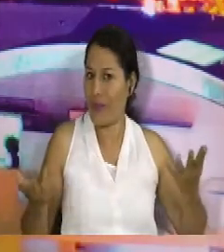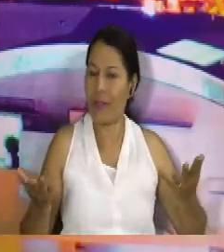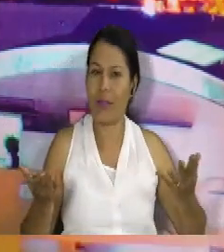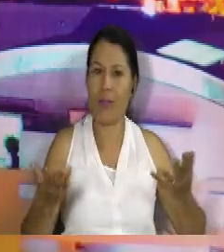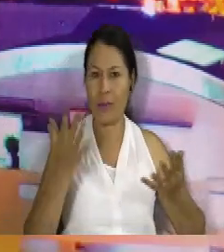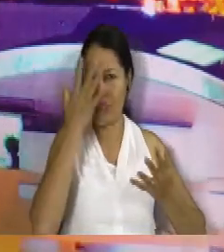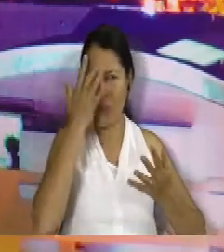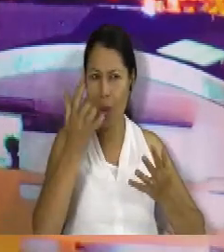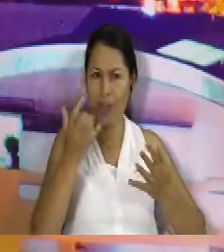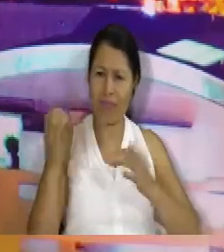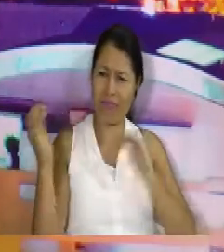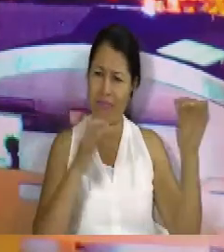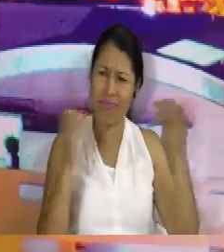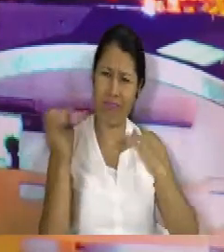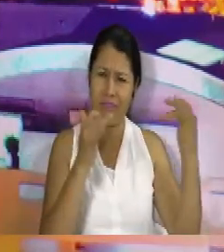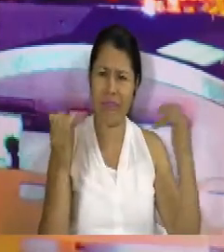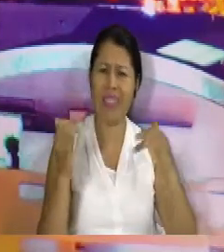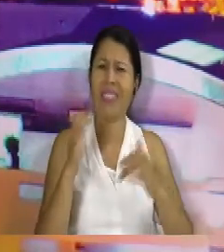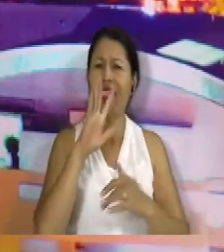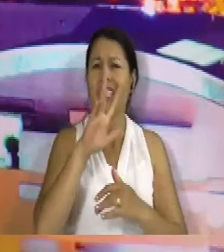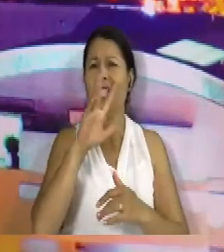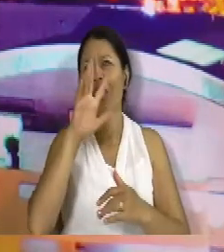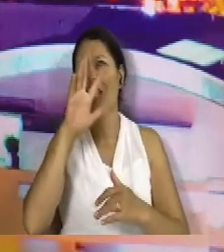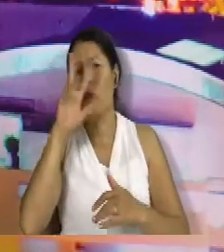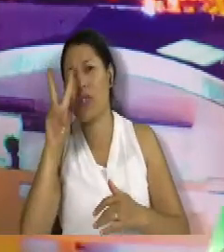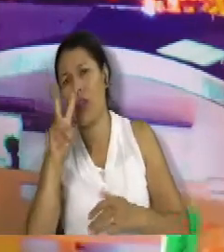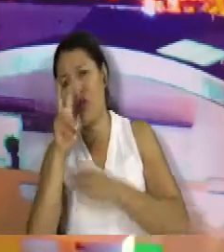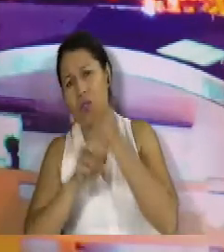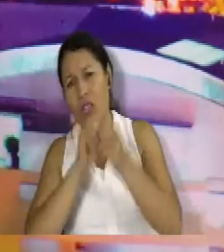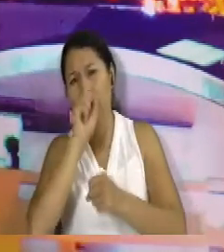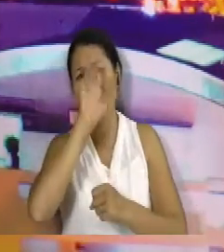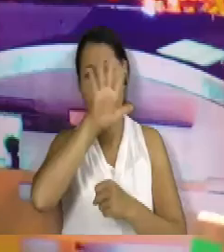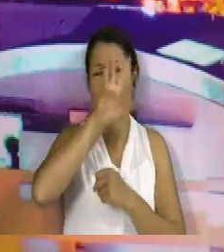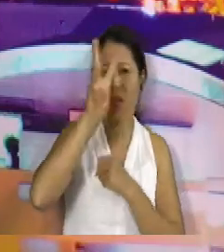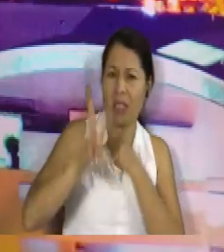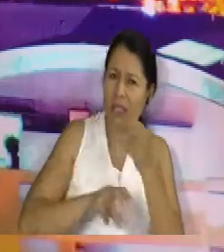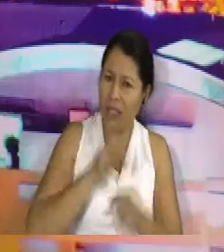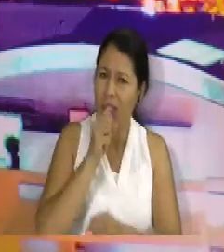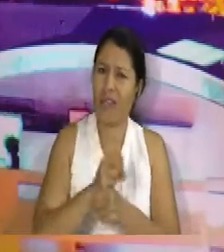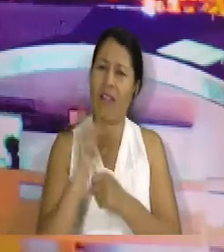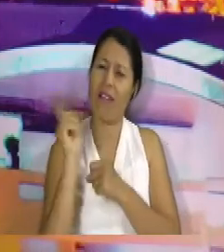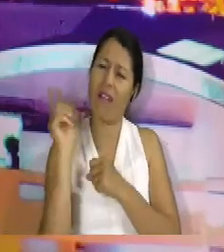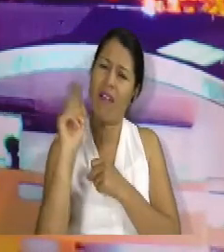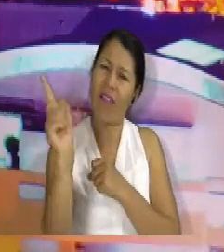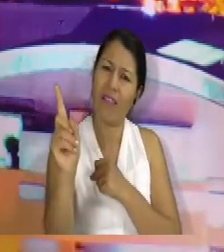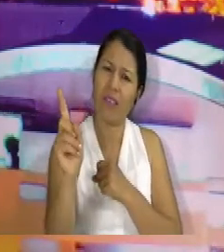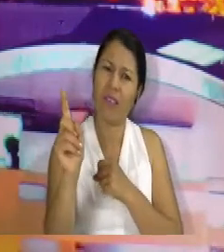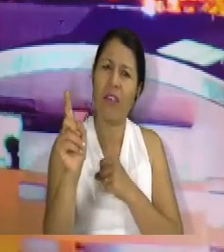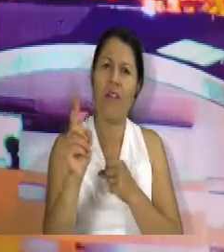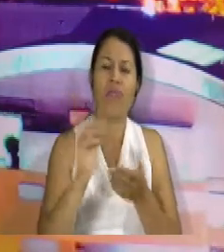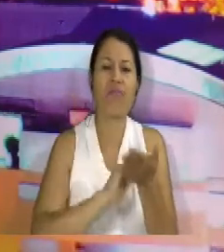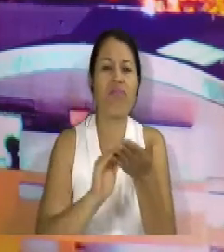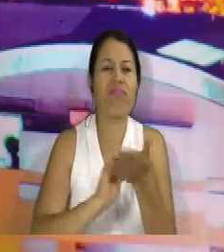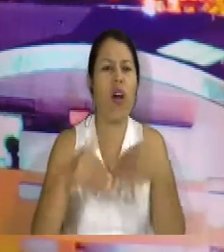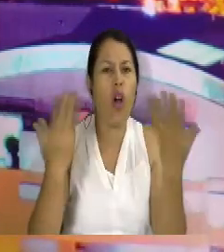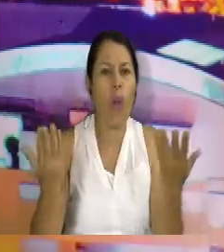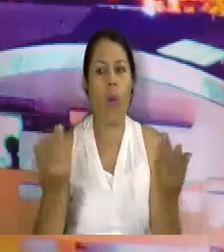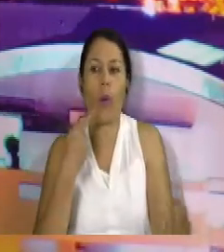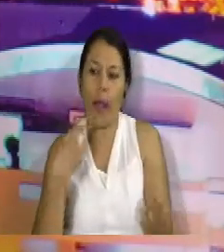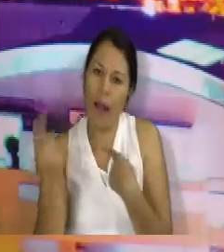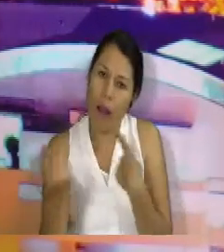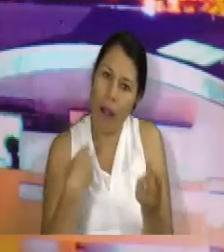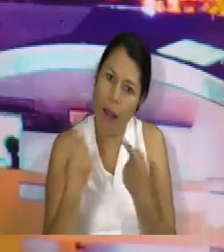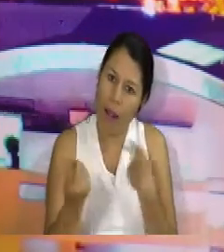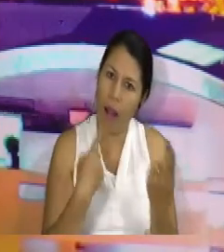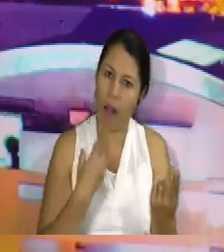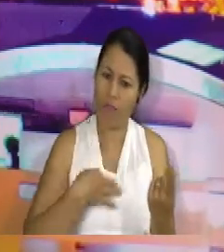50 y tantos años, 52, 53 años, hombre, se resolviera por la vía civilizada, por la vía dialogada. Eso ha sido una consigna de toda